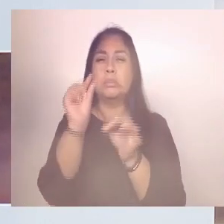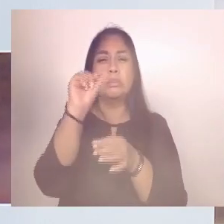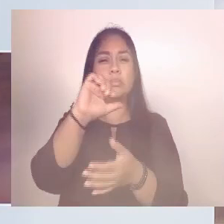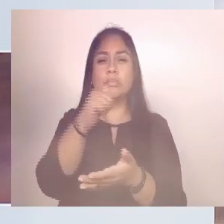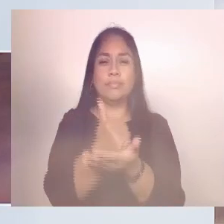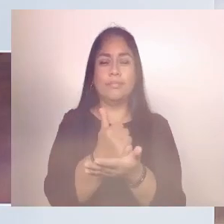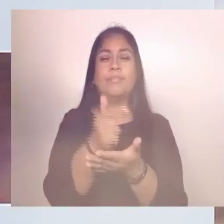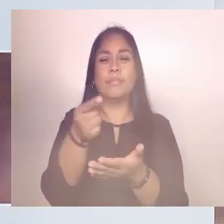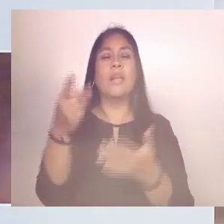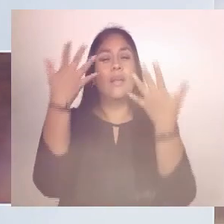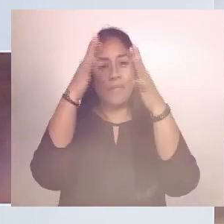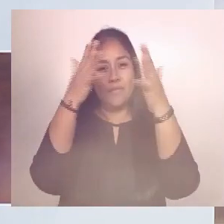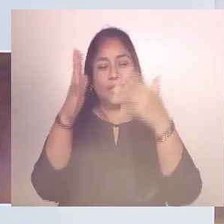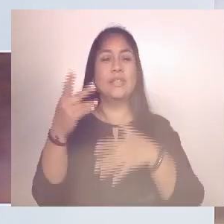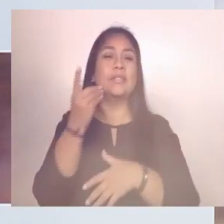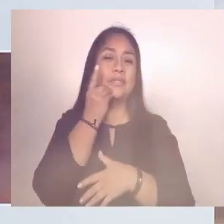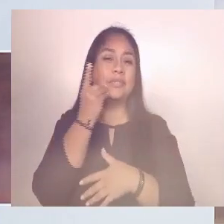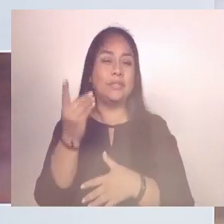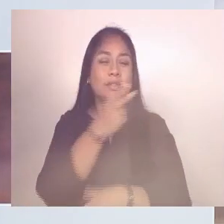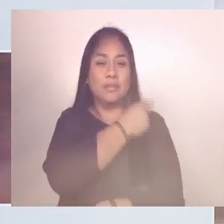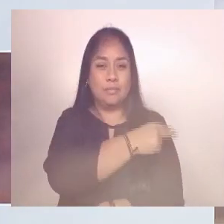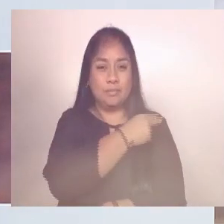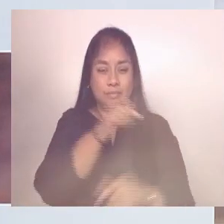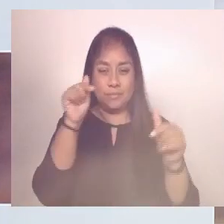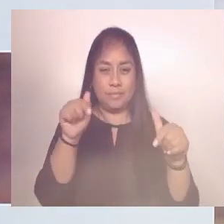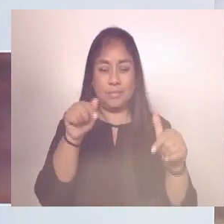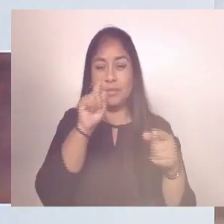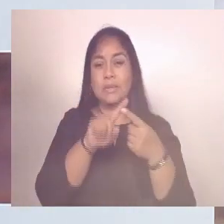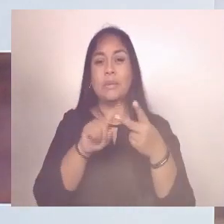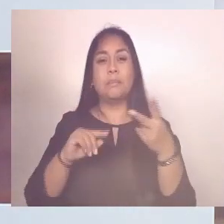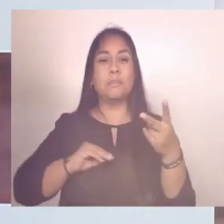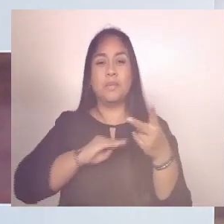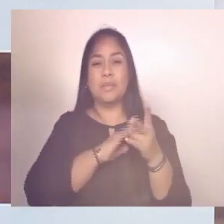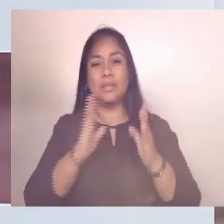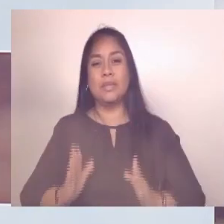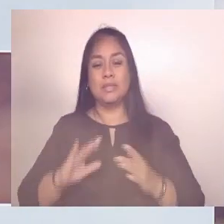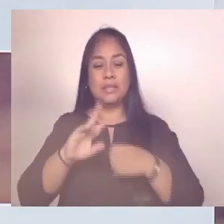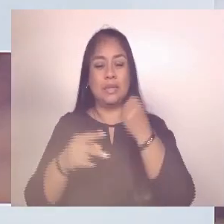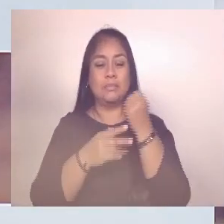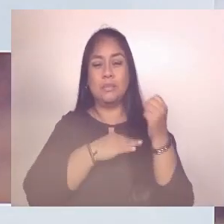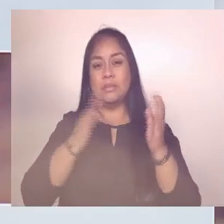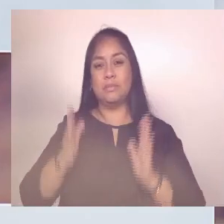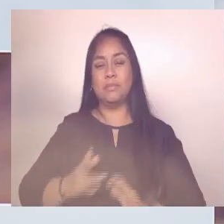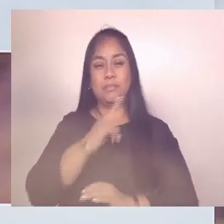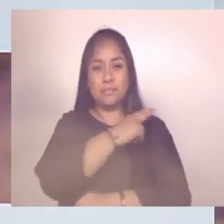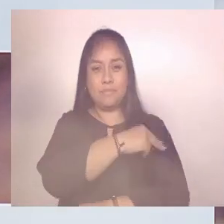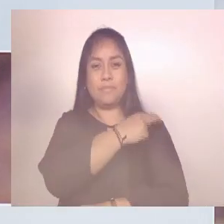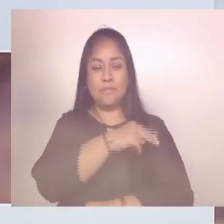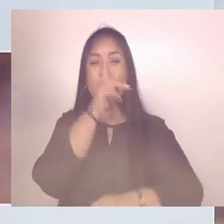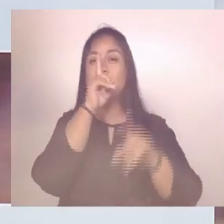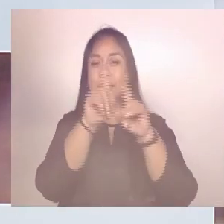a la señora directora de este hospital, al ministro, a la viceministra de hospitales, así como a